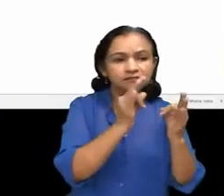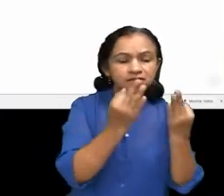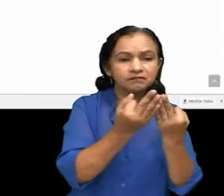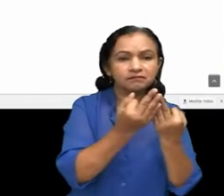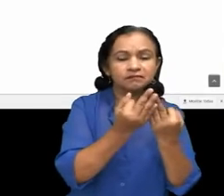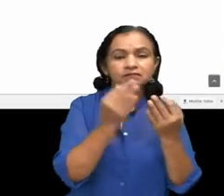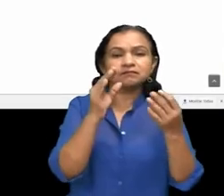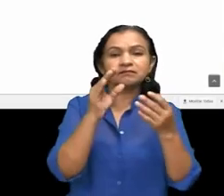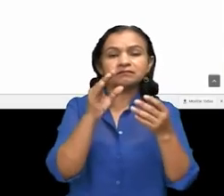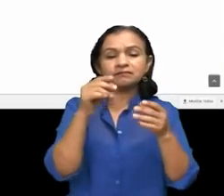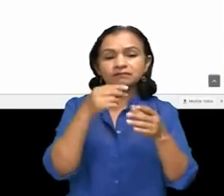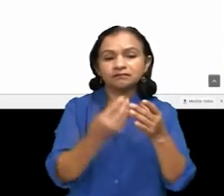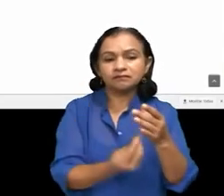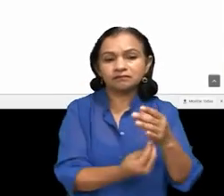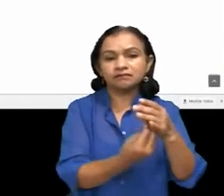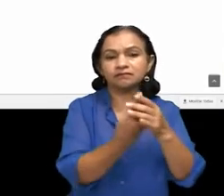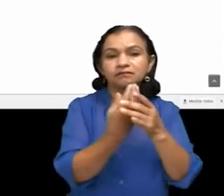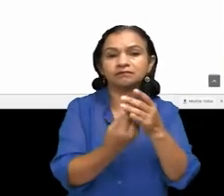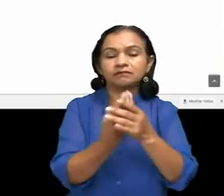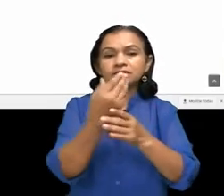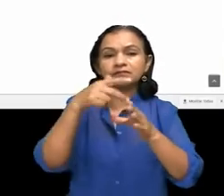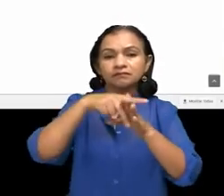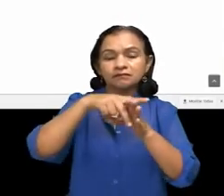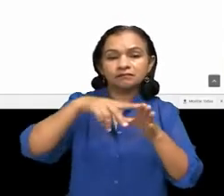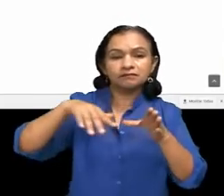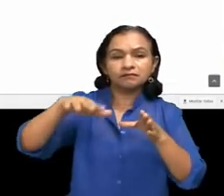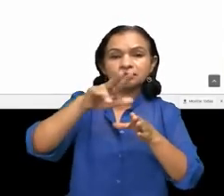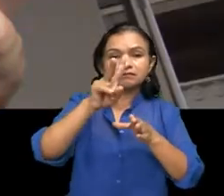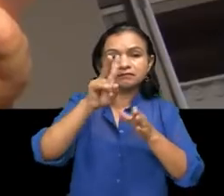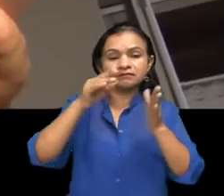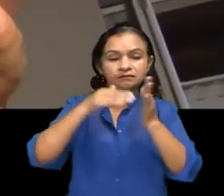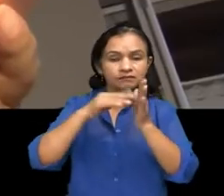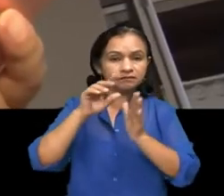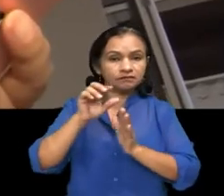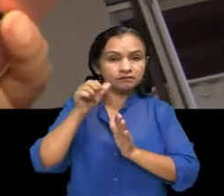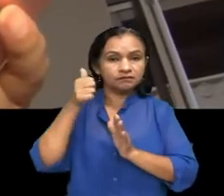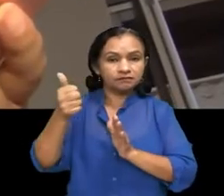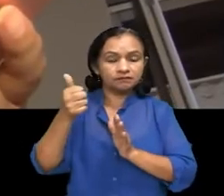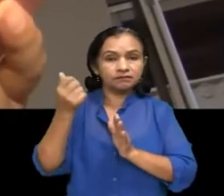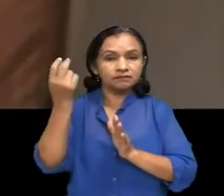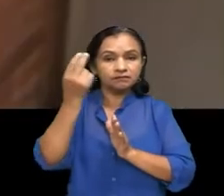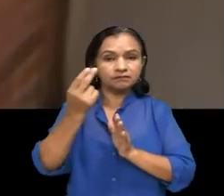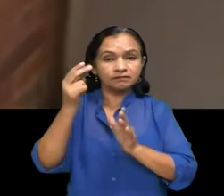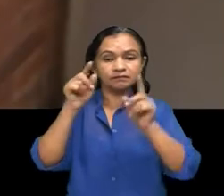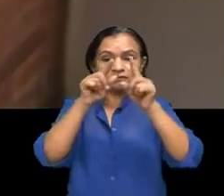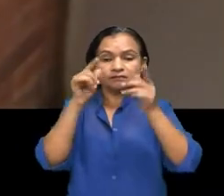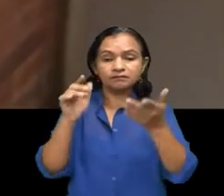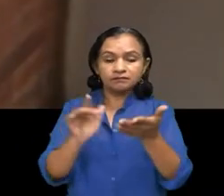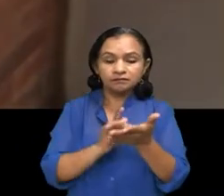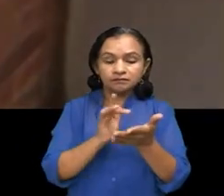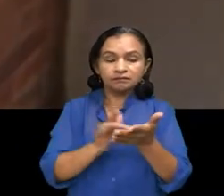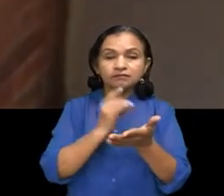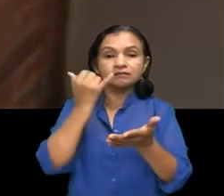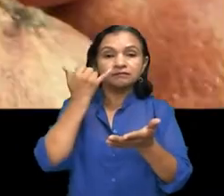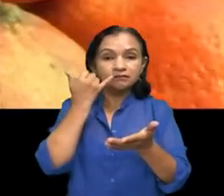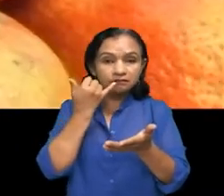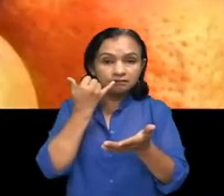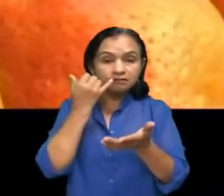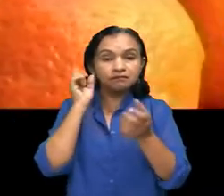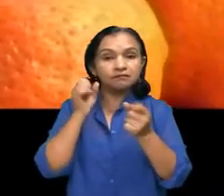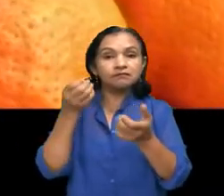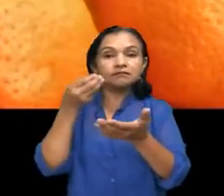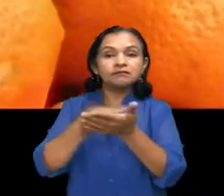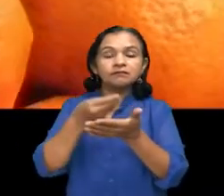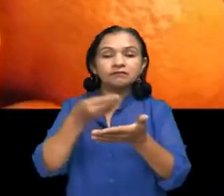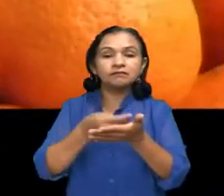Productos del Campo. Sus propietarios desarrollaron en el 2016 una aplicación para smartphone y tablet que permite la compra en